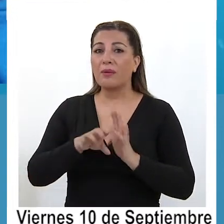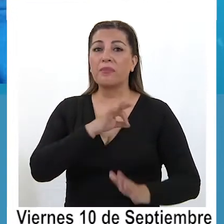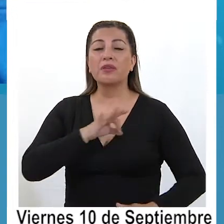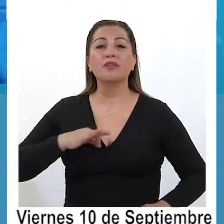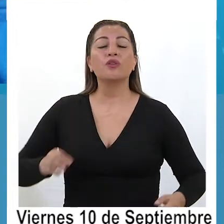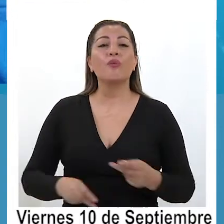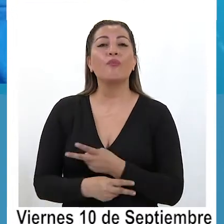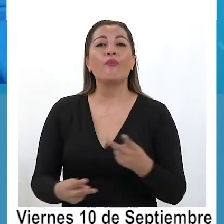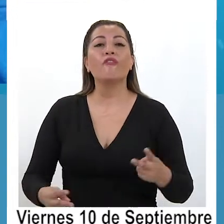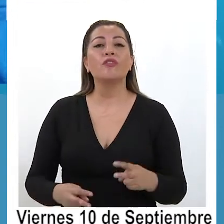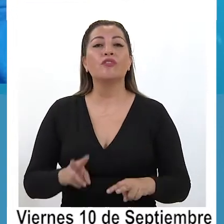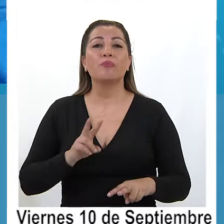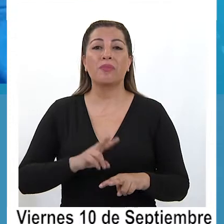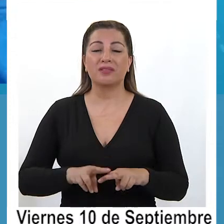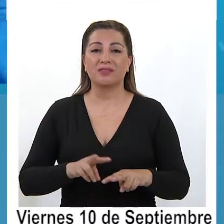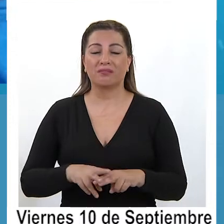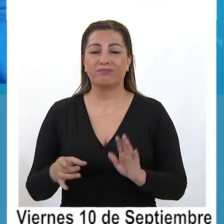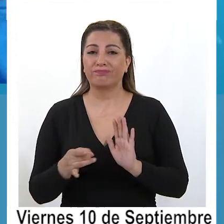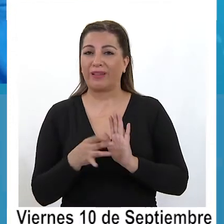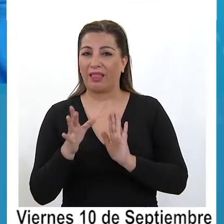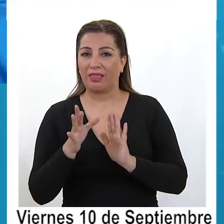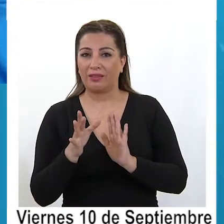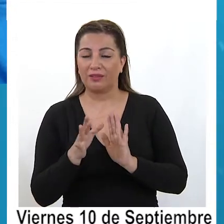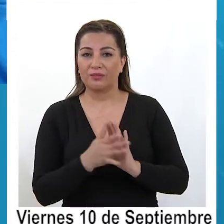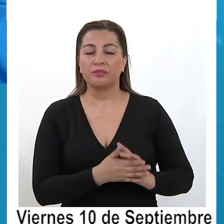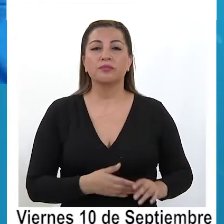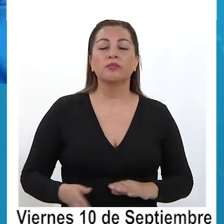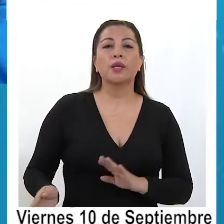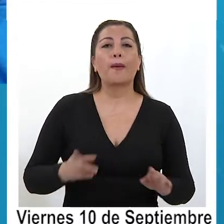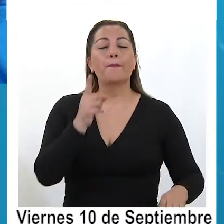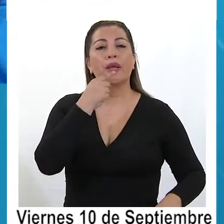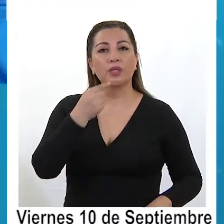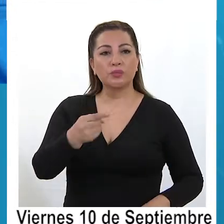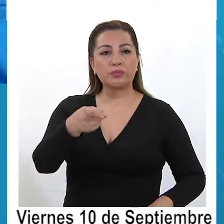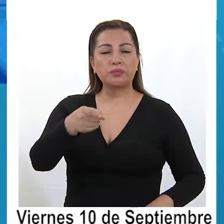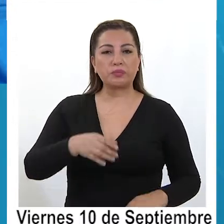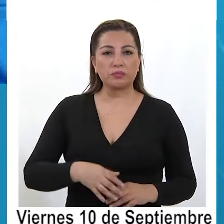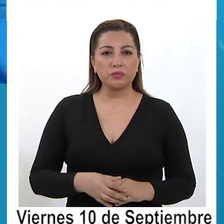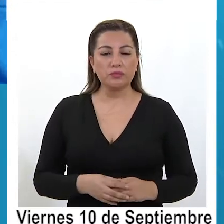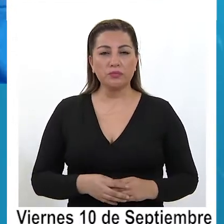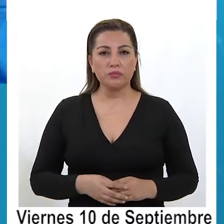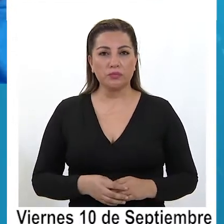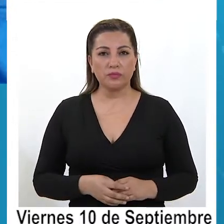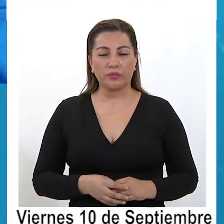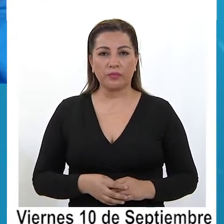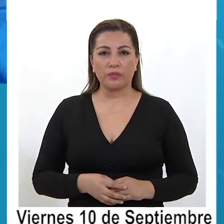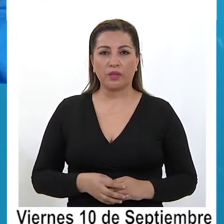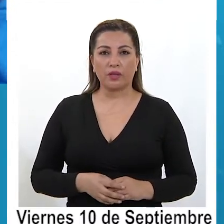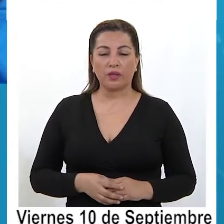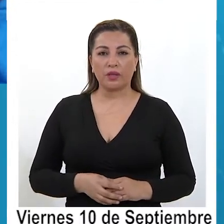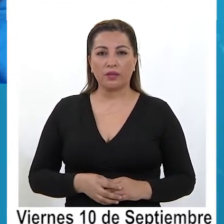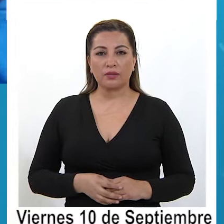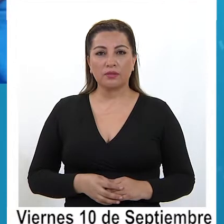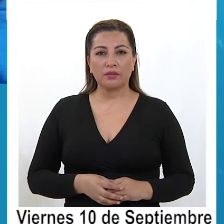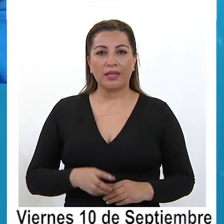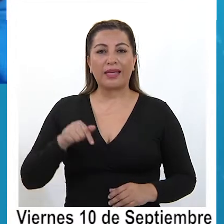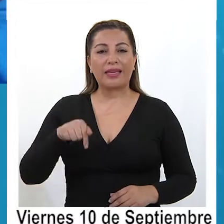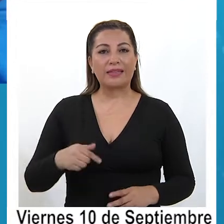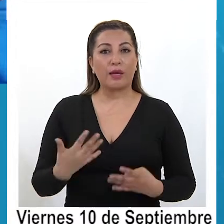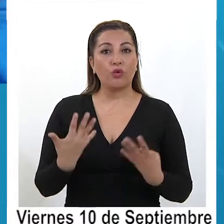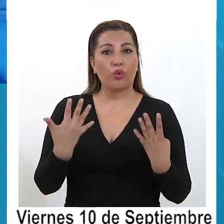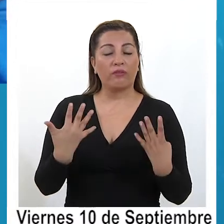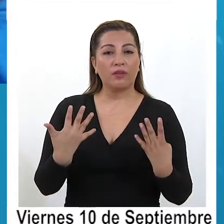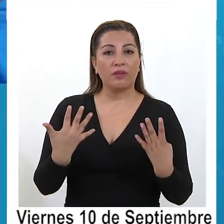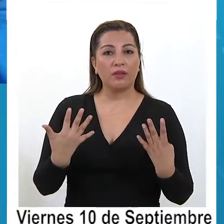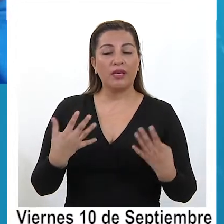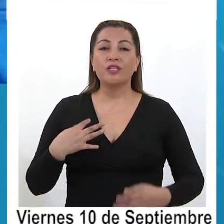Público para formalizar este tipo de delitos. ¿Qué pasa, por ejemplo, tomando el último caso que se dio a conocer esta semana de